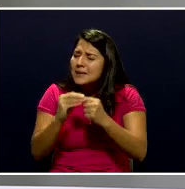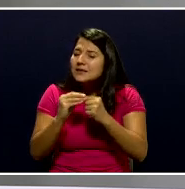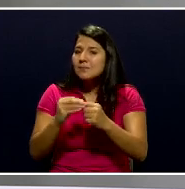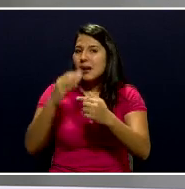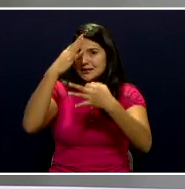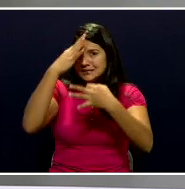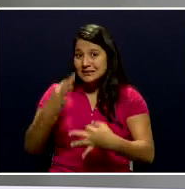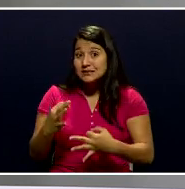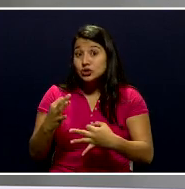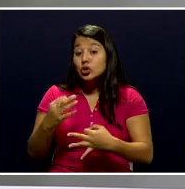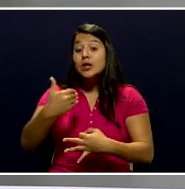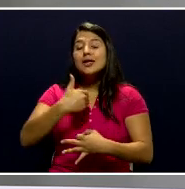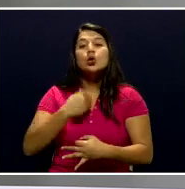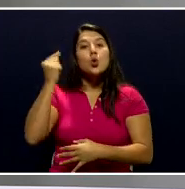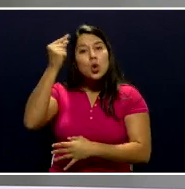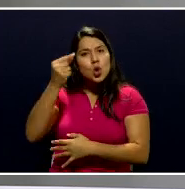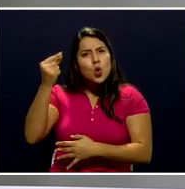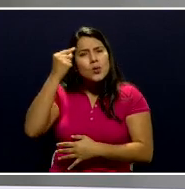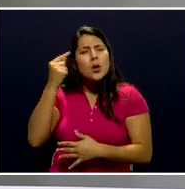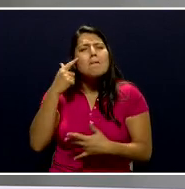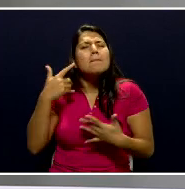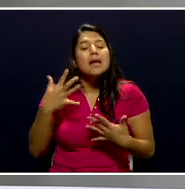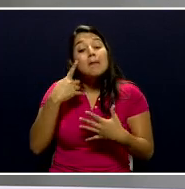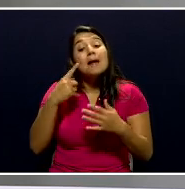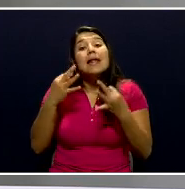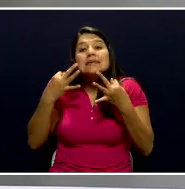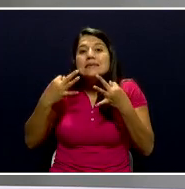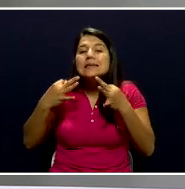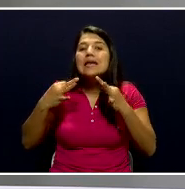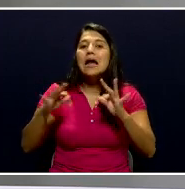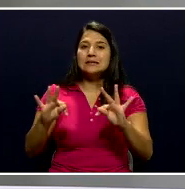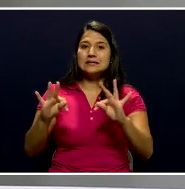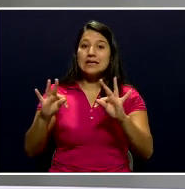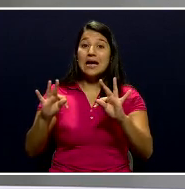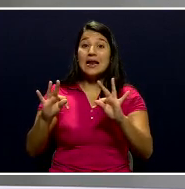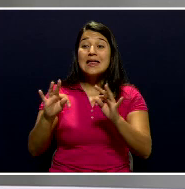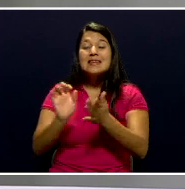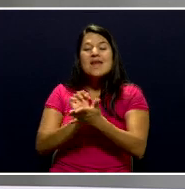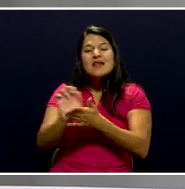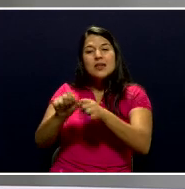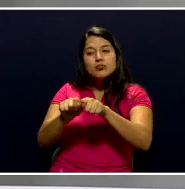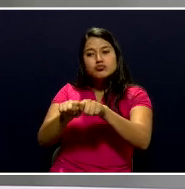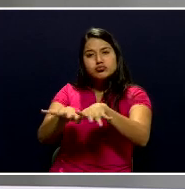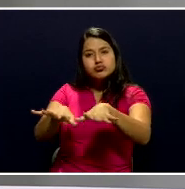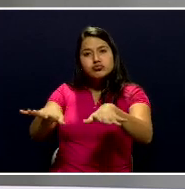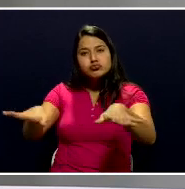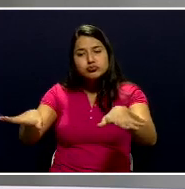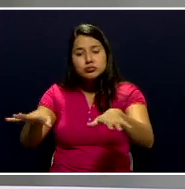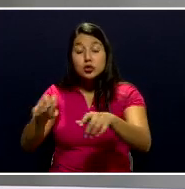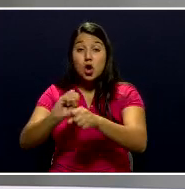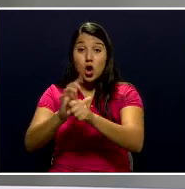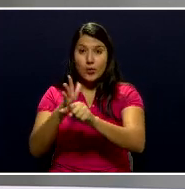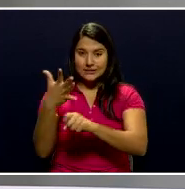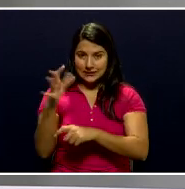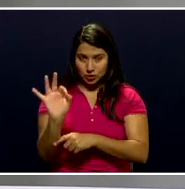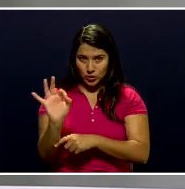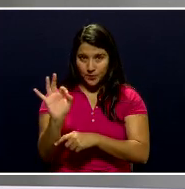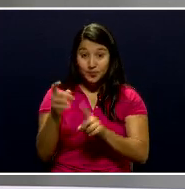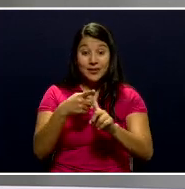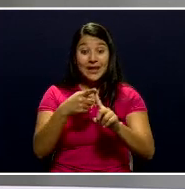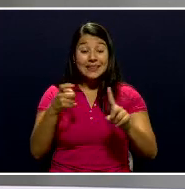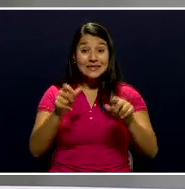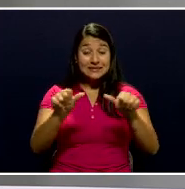medidas que ha tomado el gobierno para disminuir el impacto de la pandemia del COVID-19. Desde el